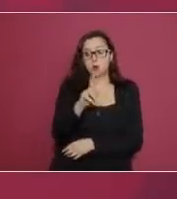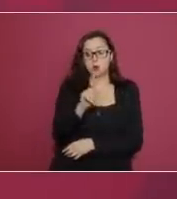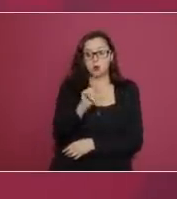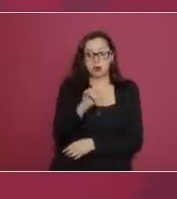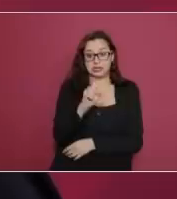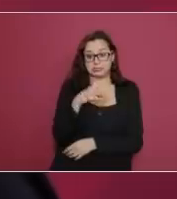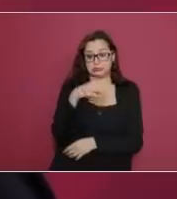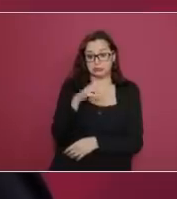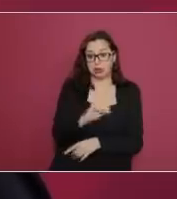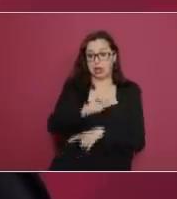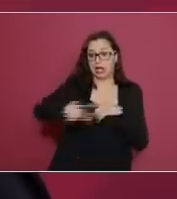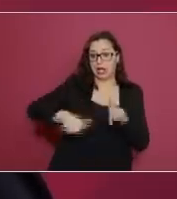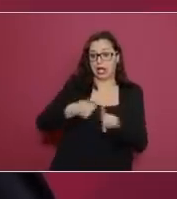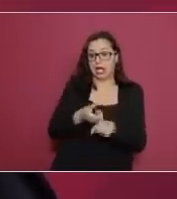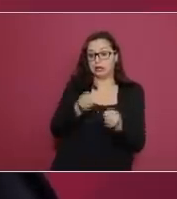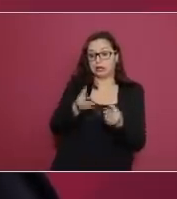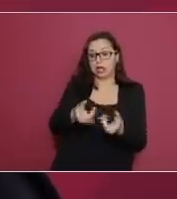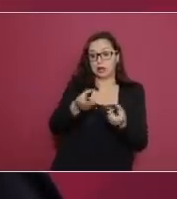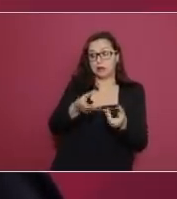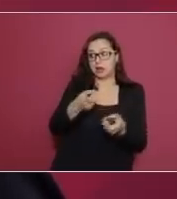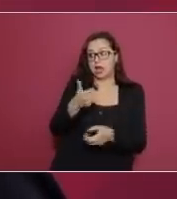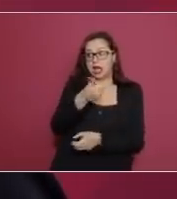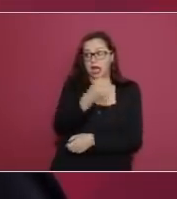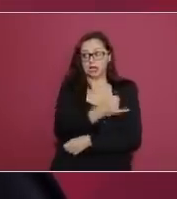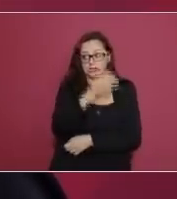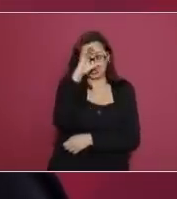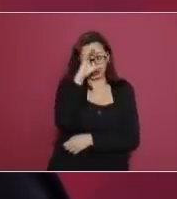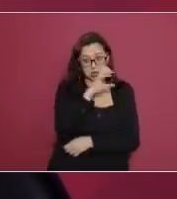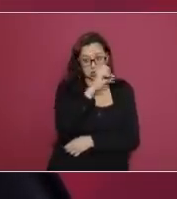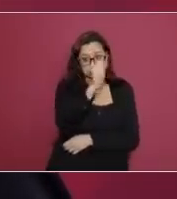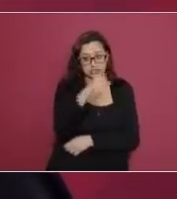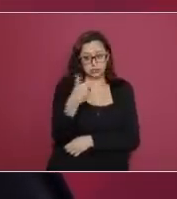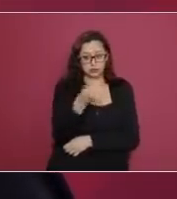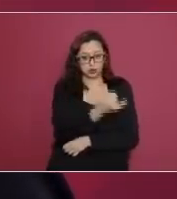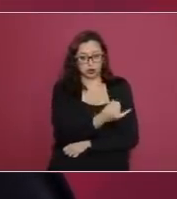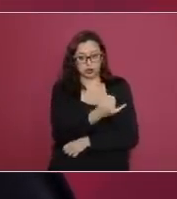Esa es su concepción.